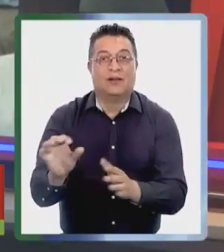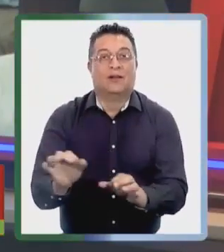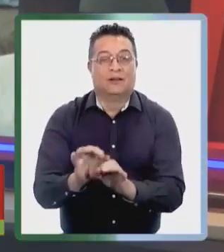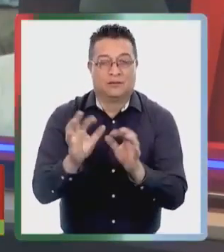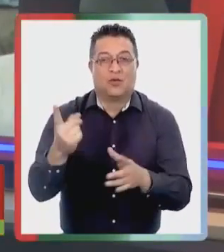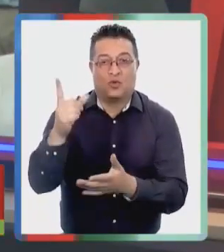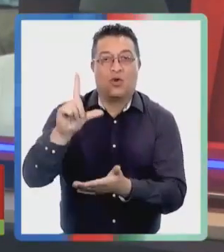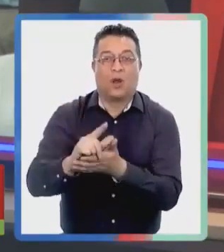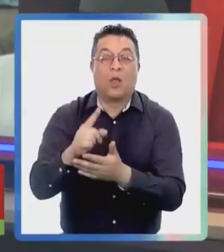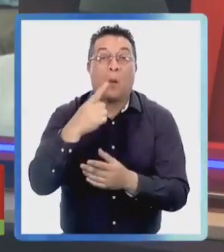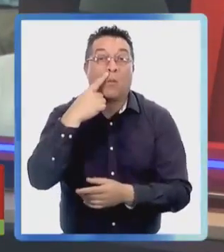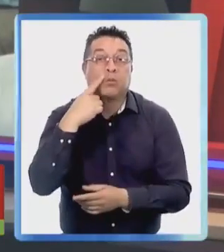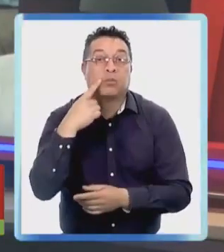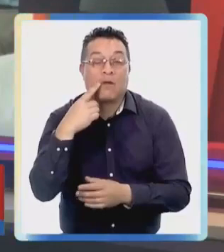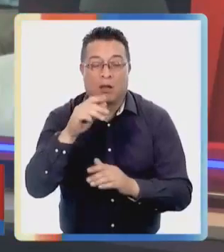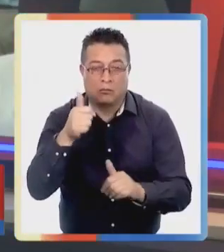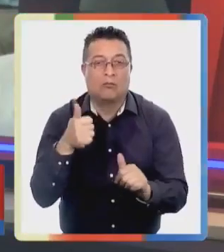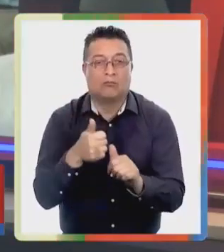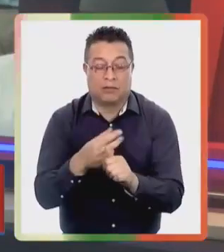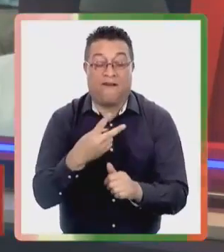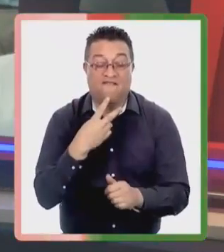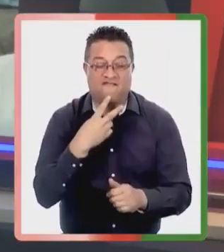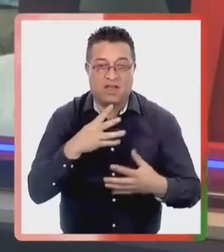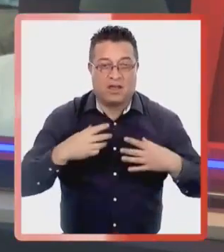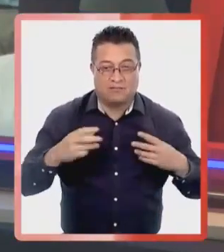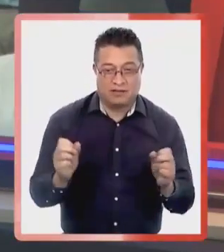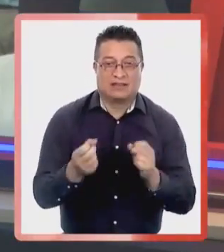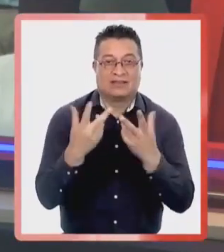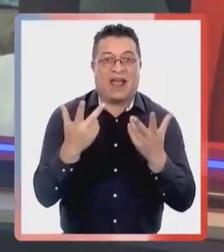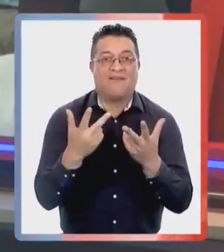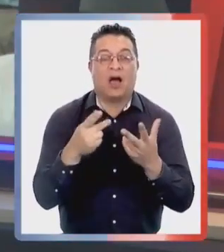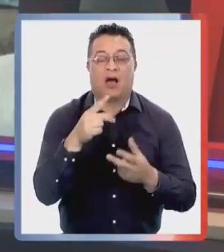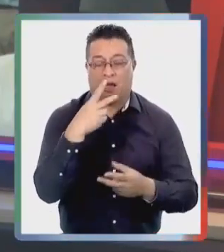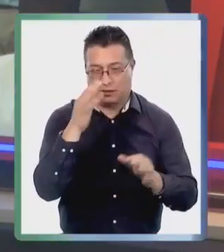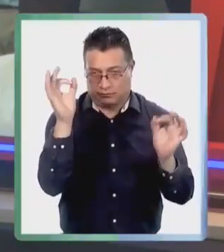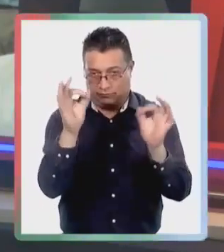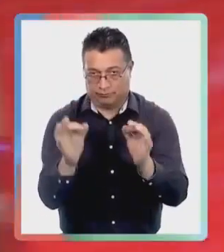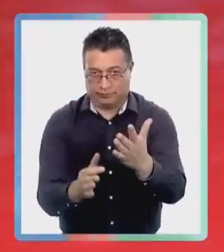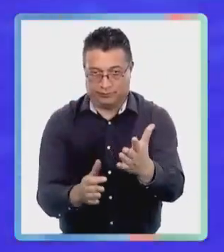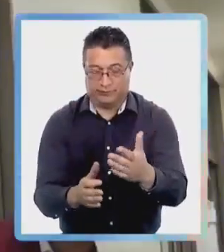asistencial tendrá un espacio con simuladores de soporte vital y TV Patagonia nos explica.